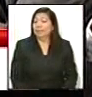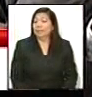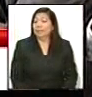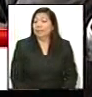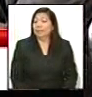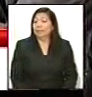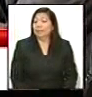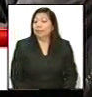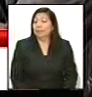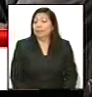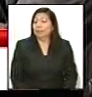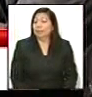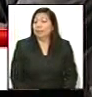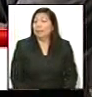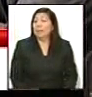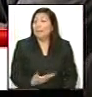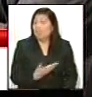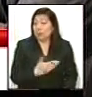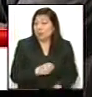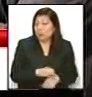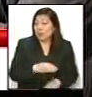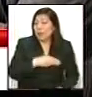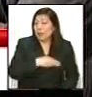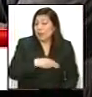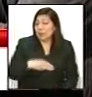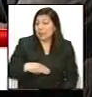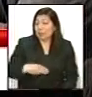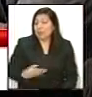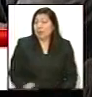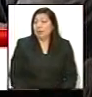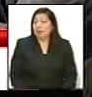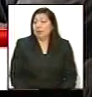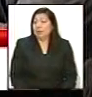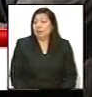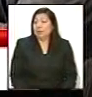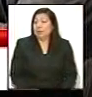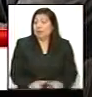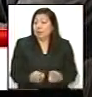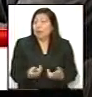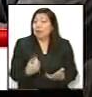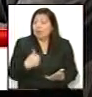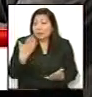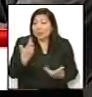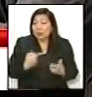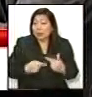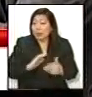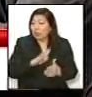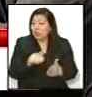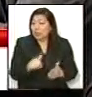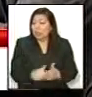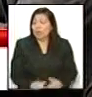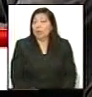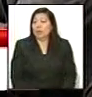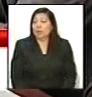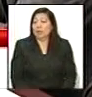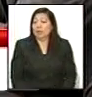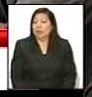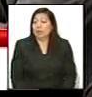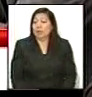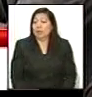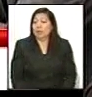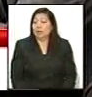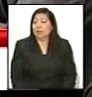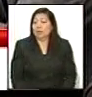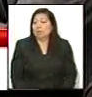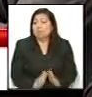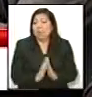que tengamos la citación al presidente del Consejo de Ministros en una audiencia, en una sesión en la que sabemos que vamos a estar todos. Eso es lo único que pediría, presidenta,